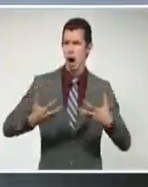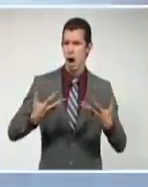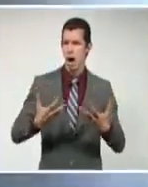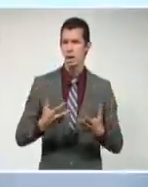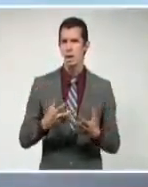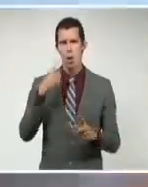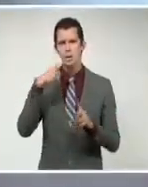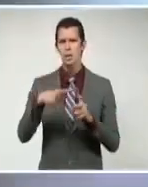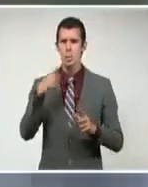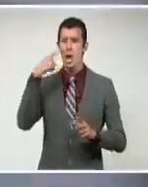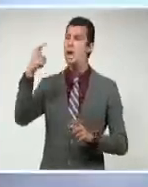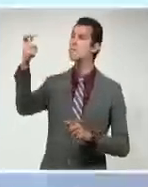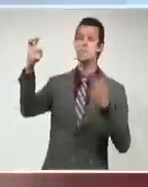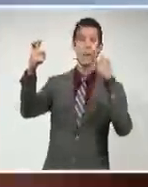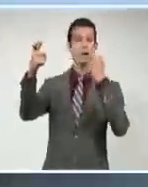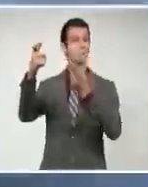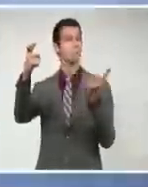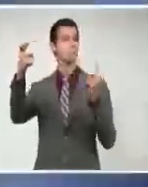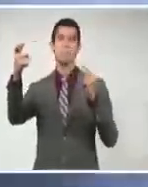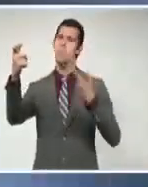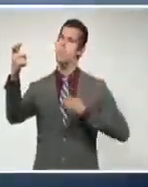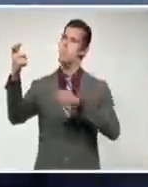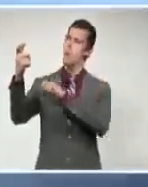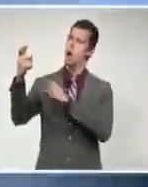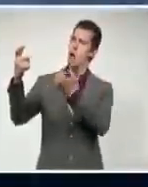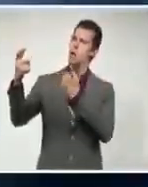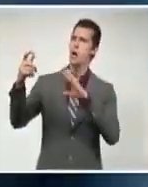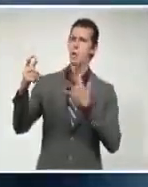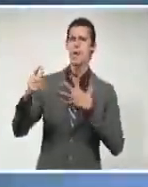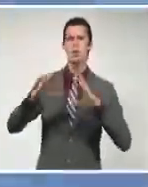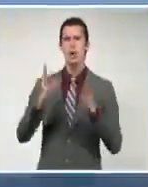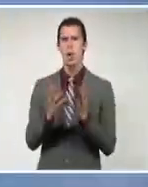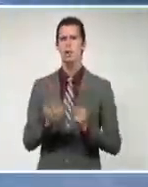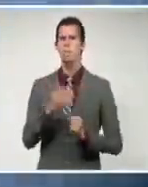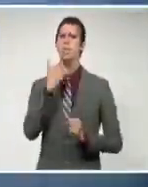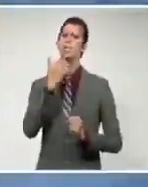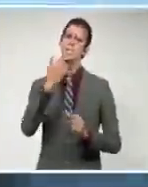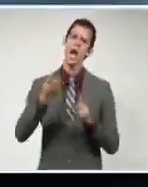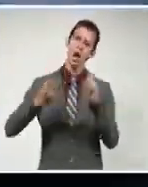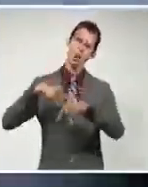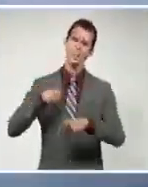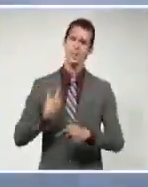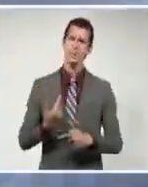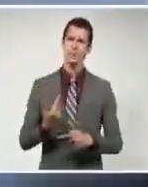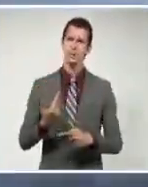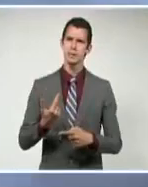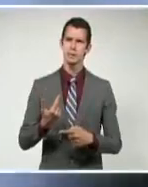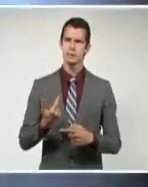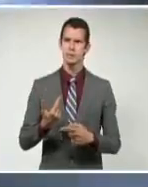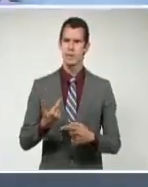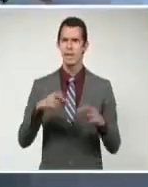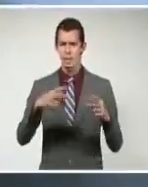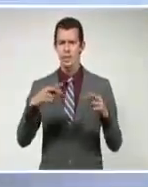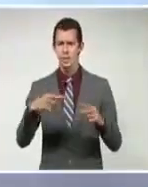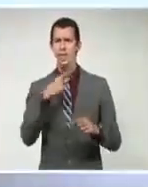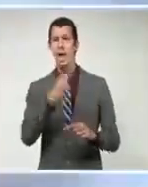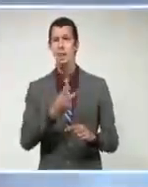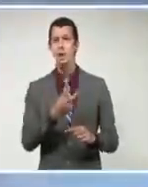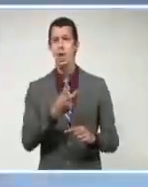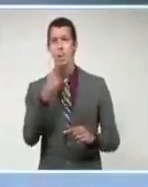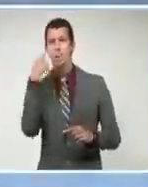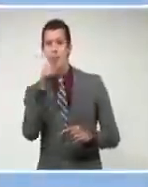defiende, que la policía los ataca, desafiaron, repito, una y otra vez a las autoridades, se sintieron como